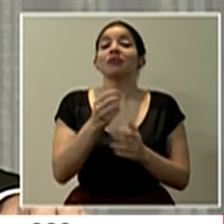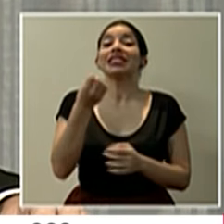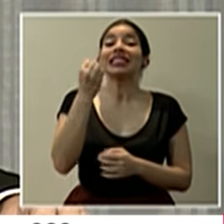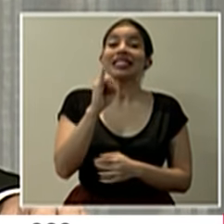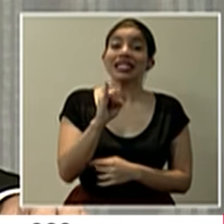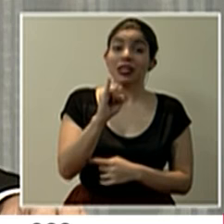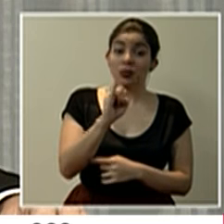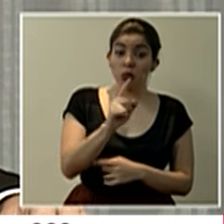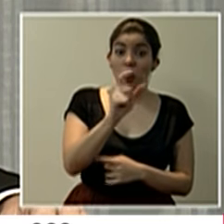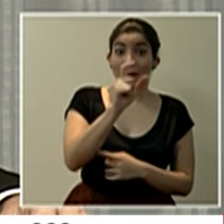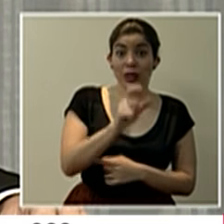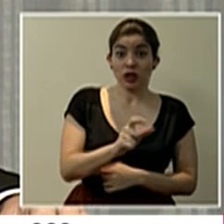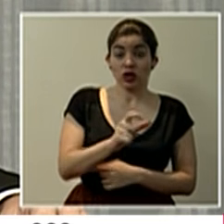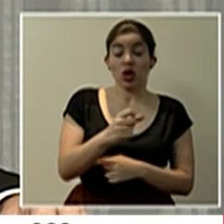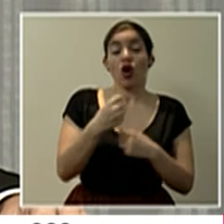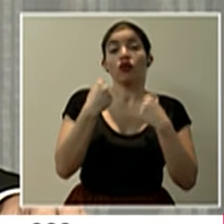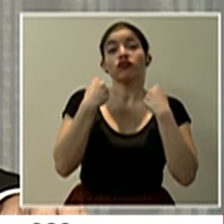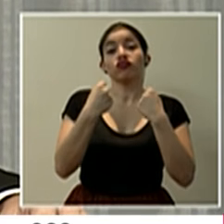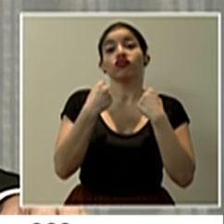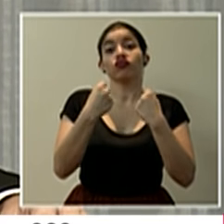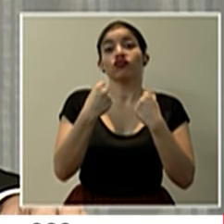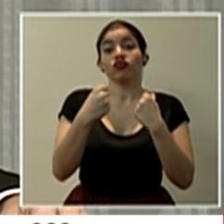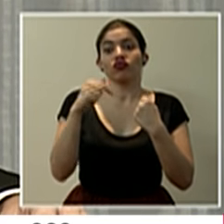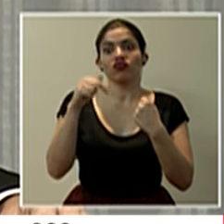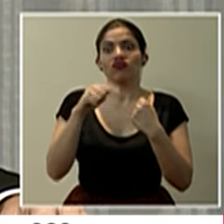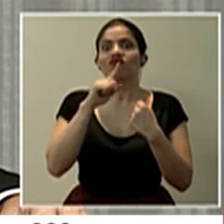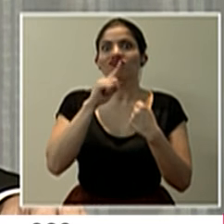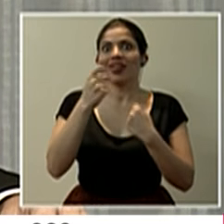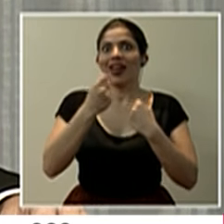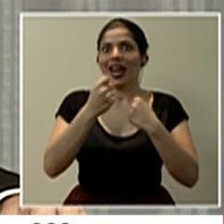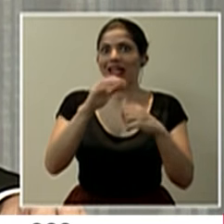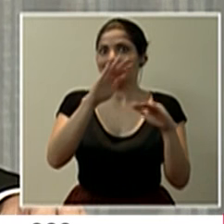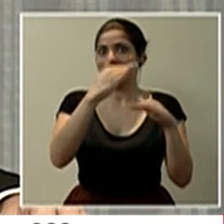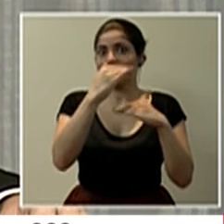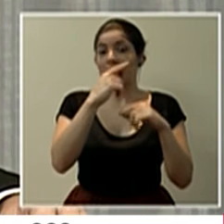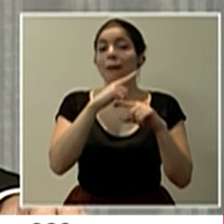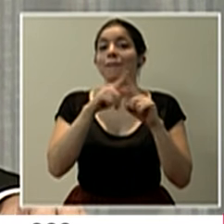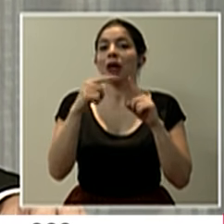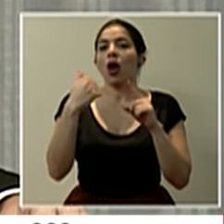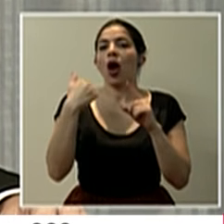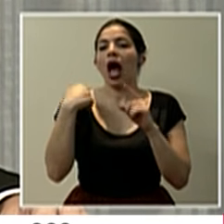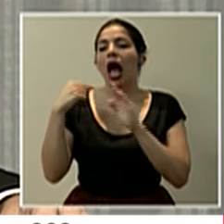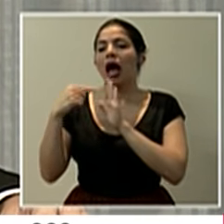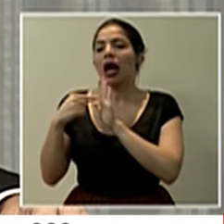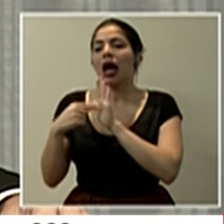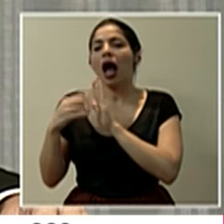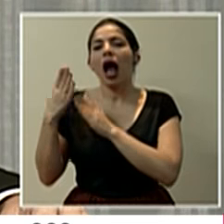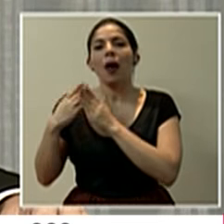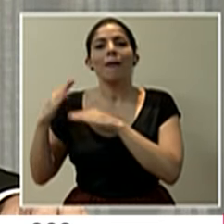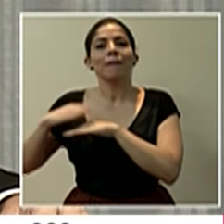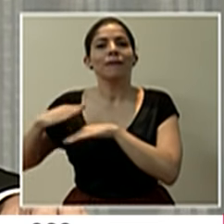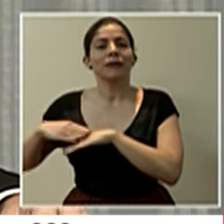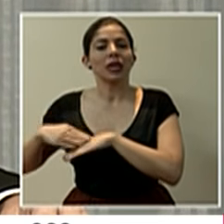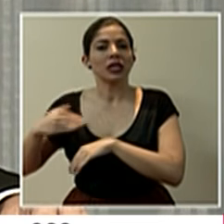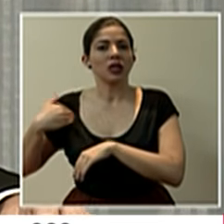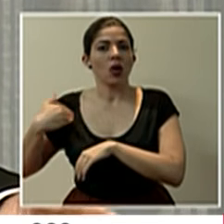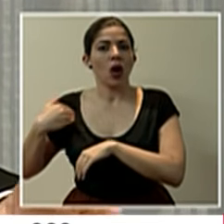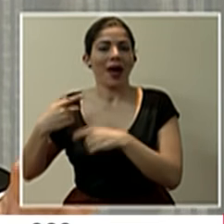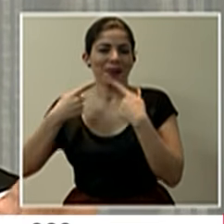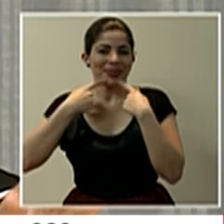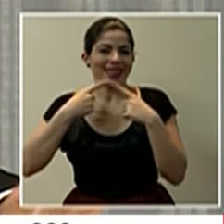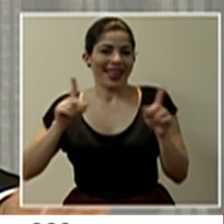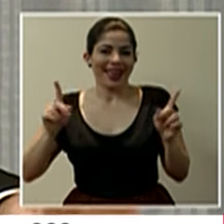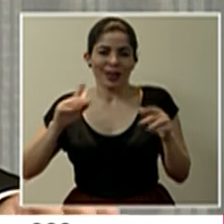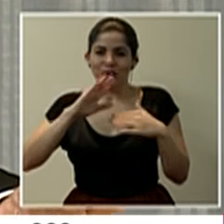una persona circula estando restringida, pero con las excepciones que ya se han establecido en los decretos